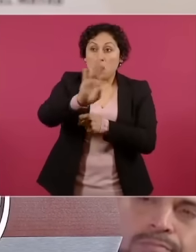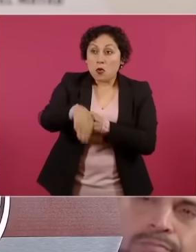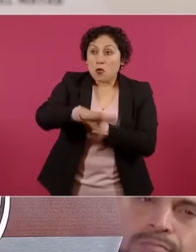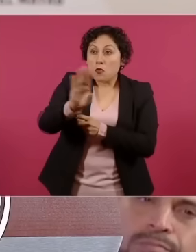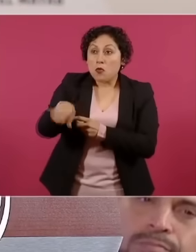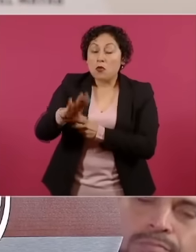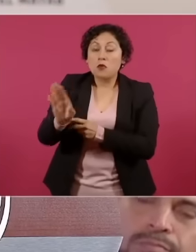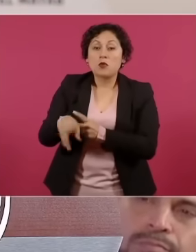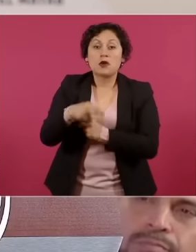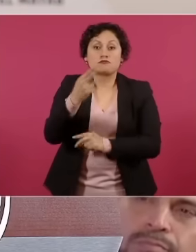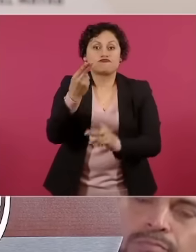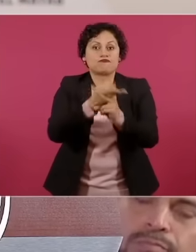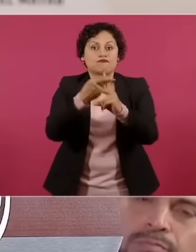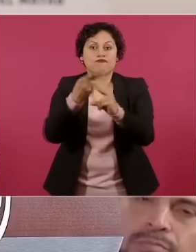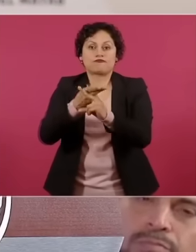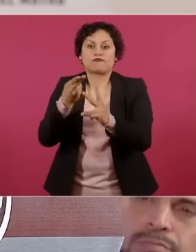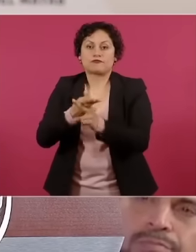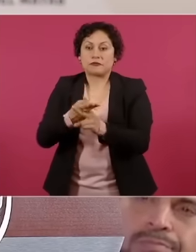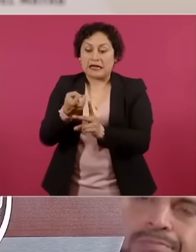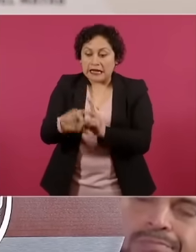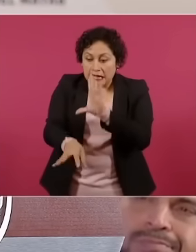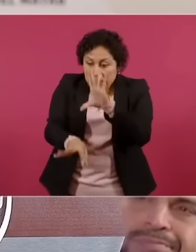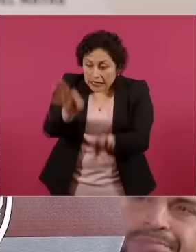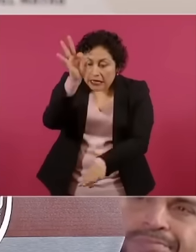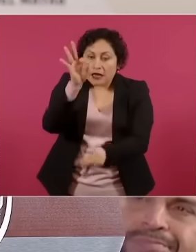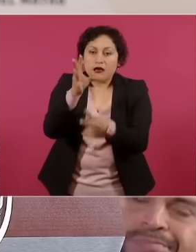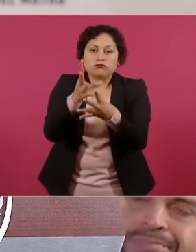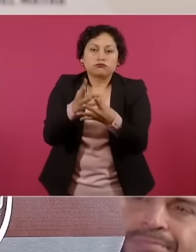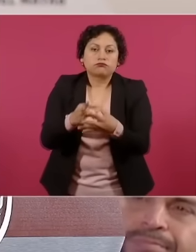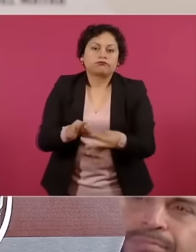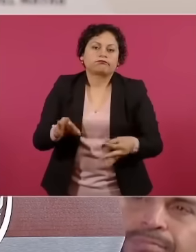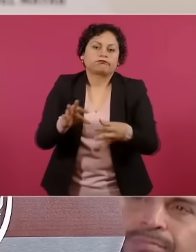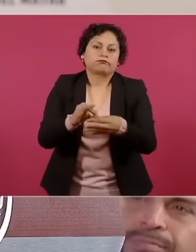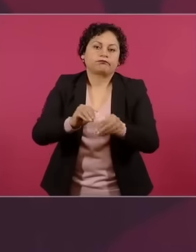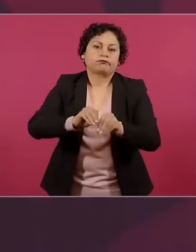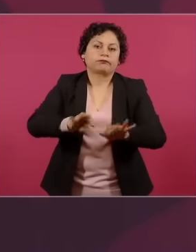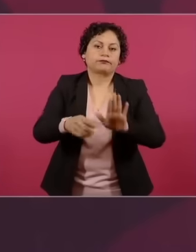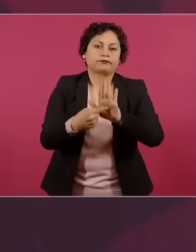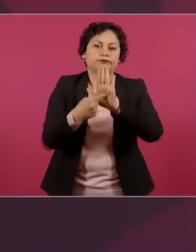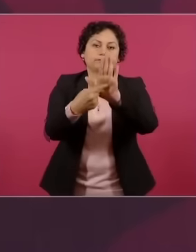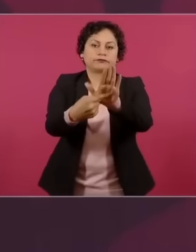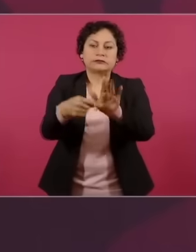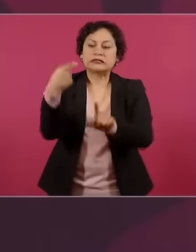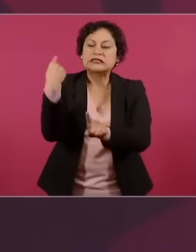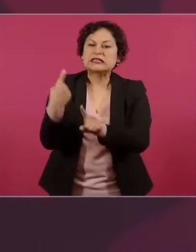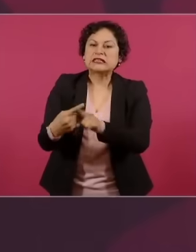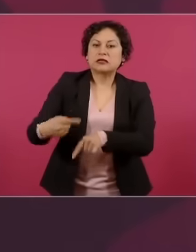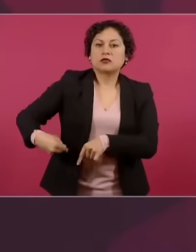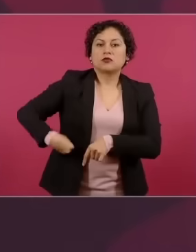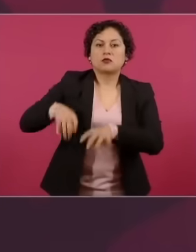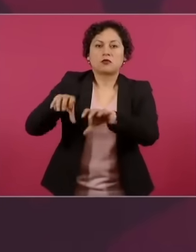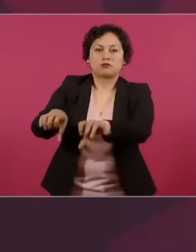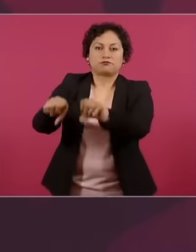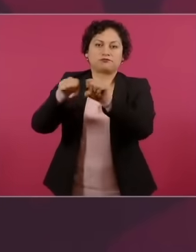han aclarado. Y se ha detenido a los responsables.